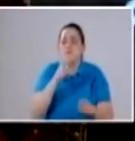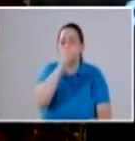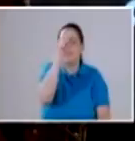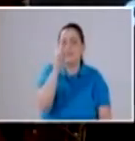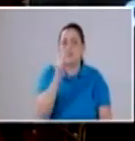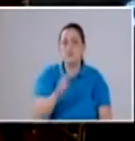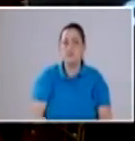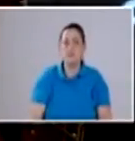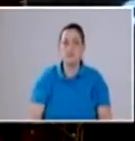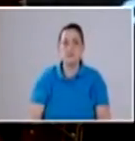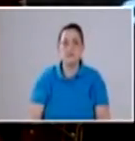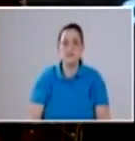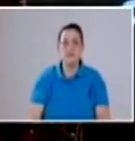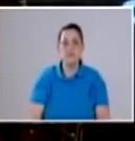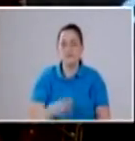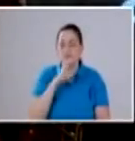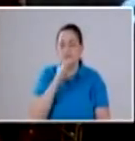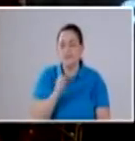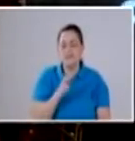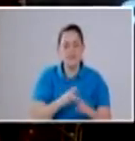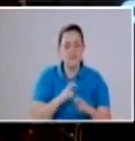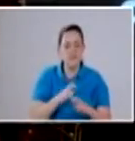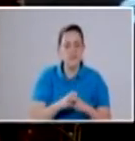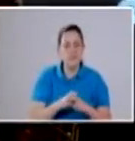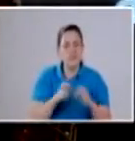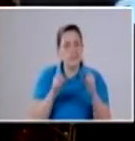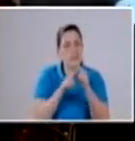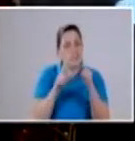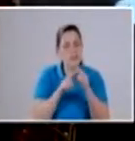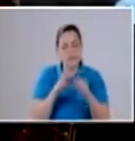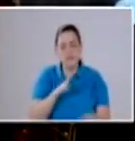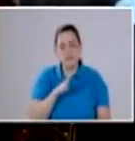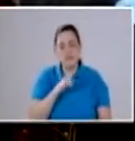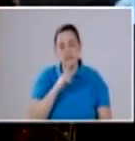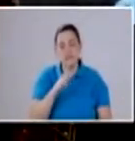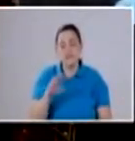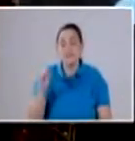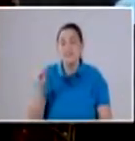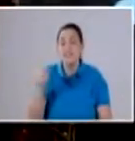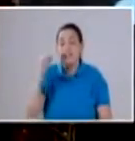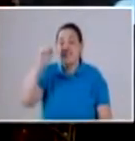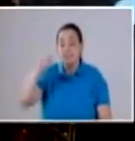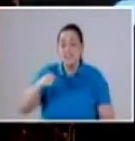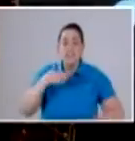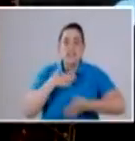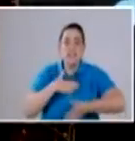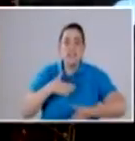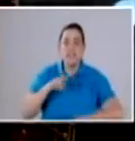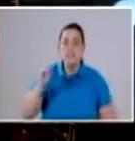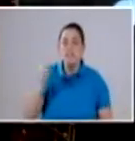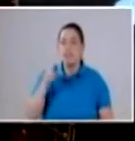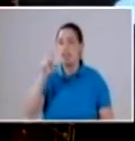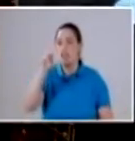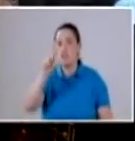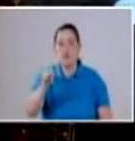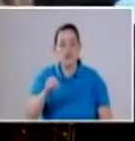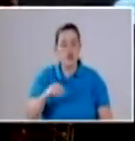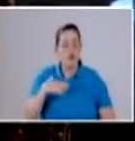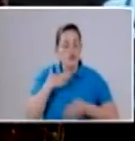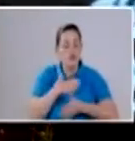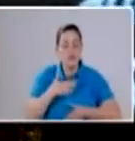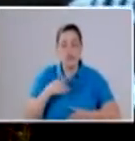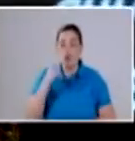Eso es cardíaco, hermano. Bueno, en la palabra tiene que decir qué le agrada y qué no le agrada. Y una vez